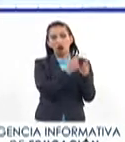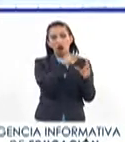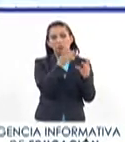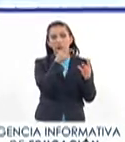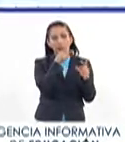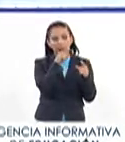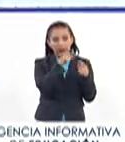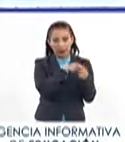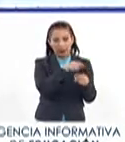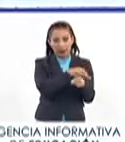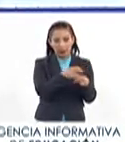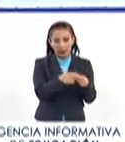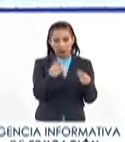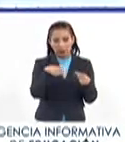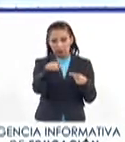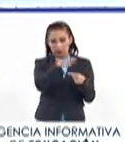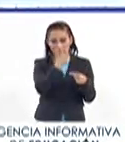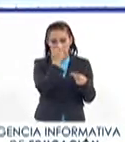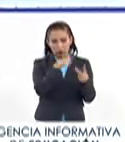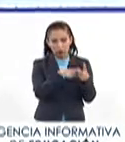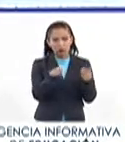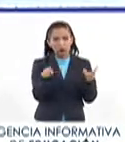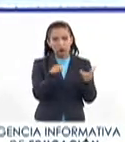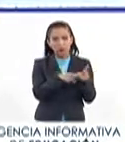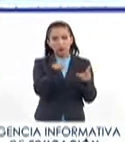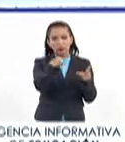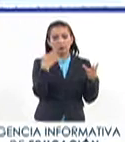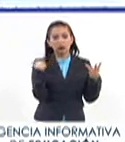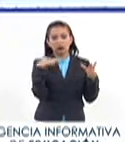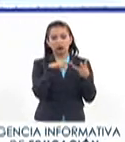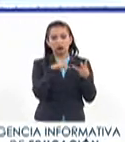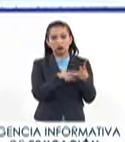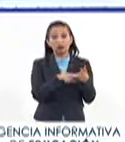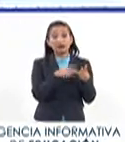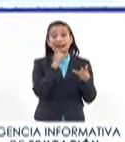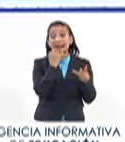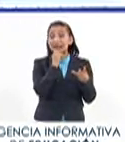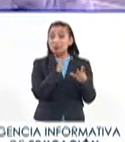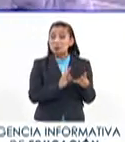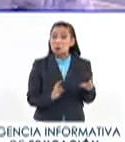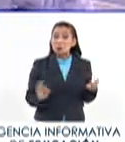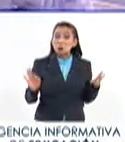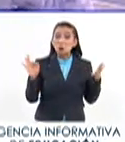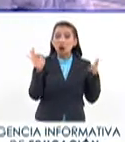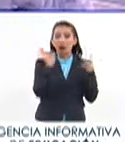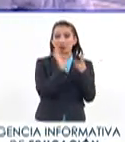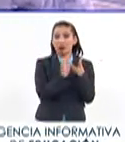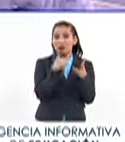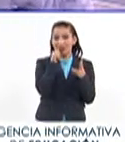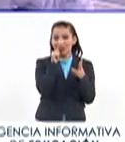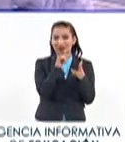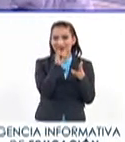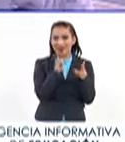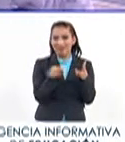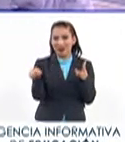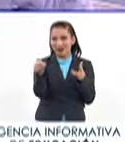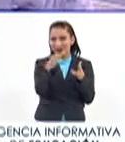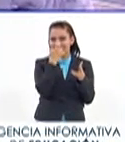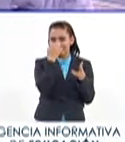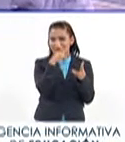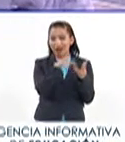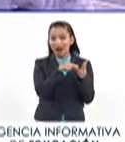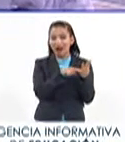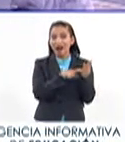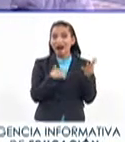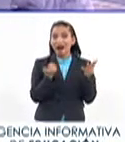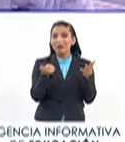los padres de familia, a los estudiantes, a los docentes, y bien importante y que no lo consideramos en las instituciones muchas veces